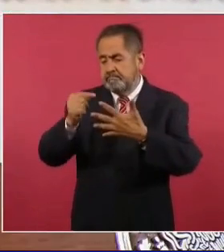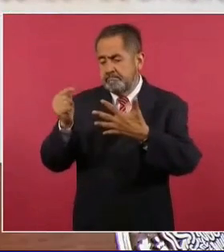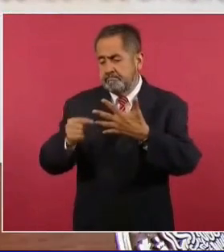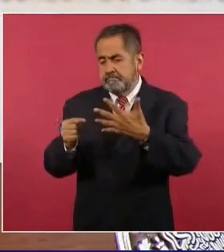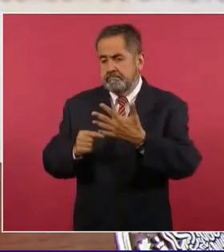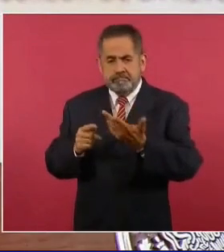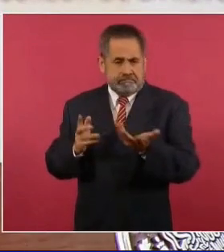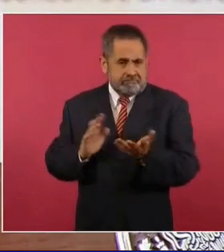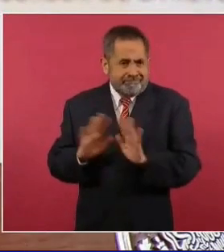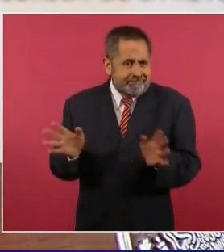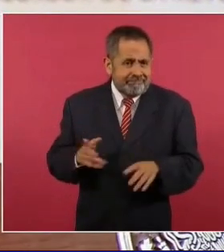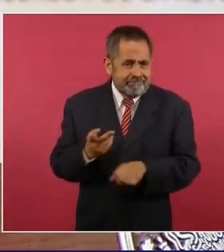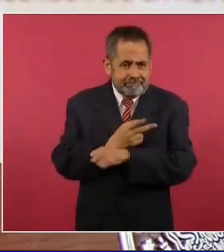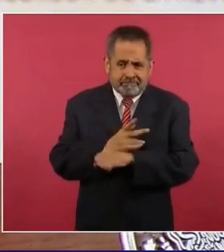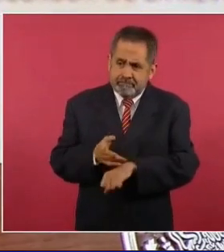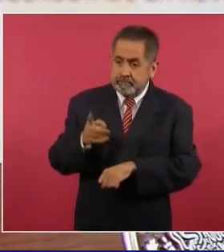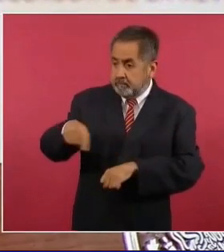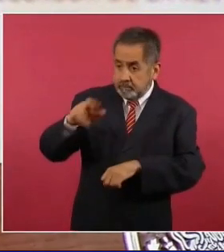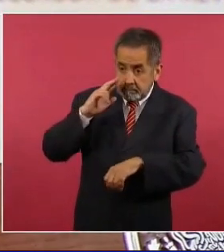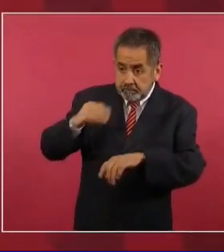los responsables.